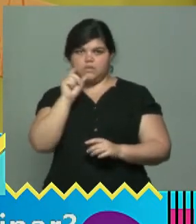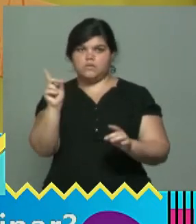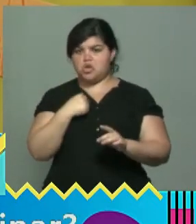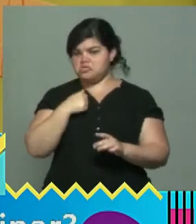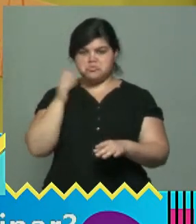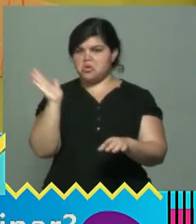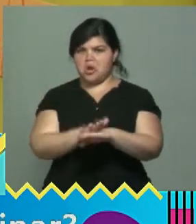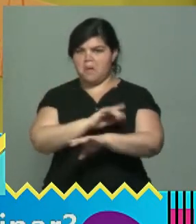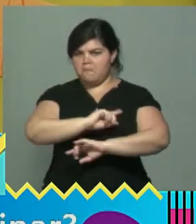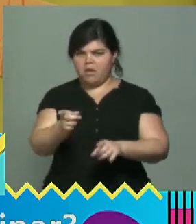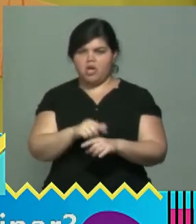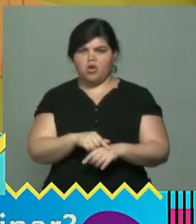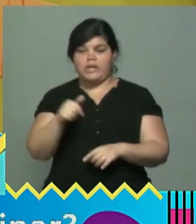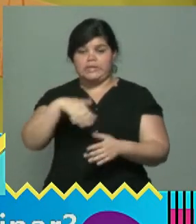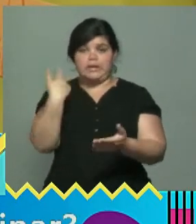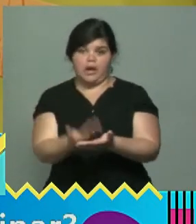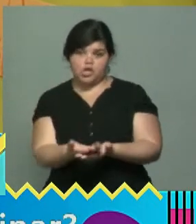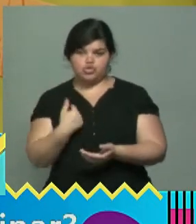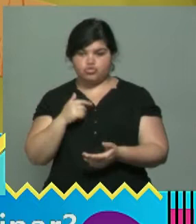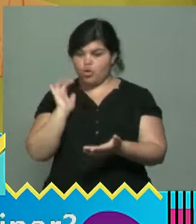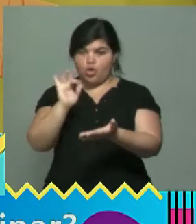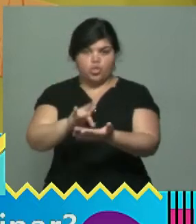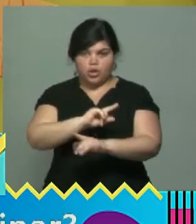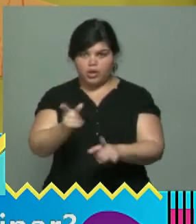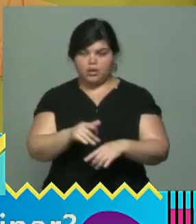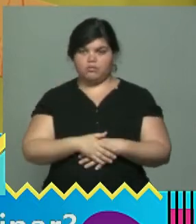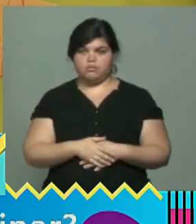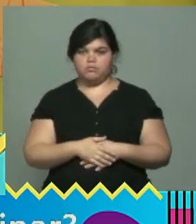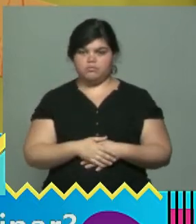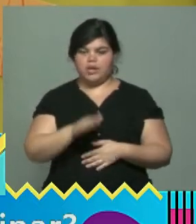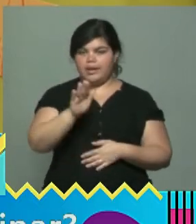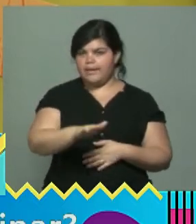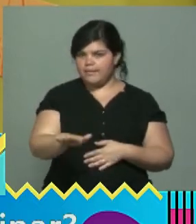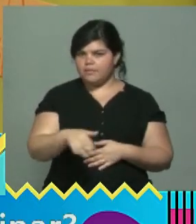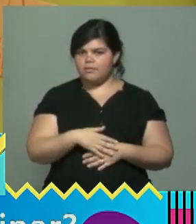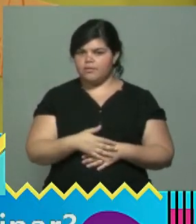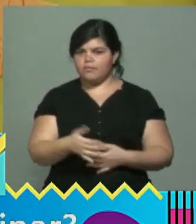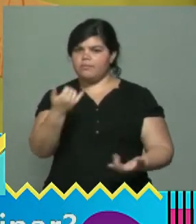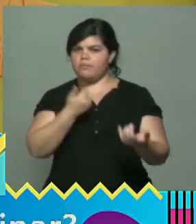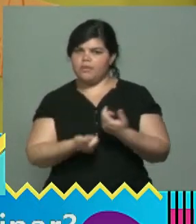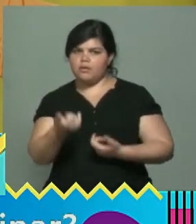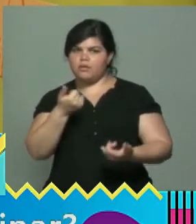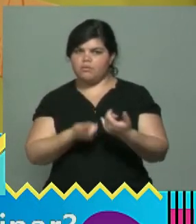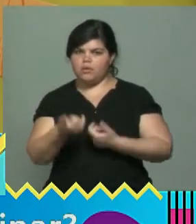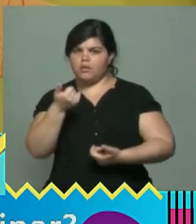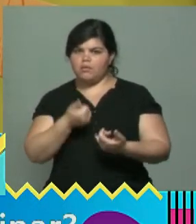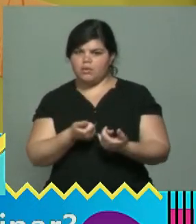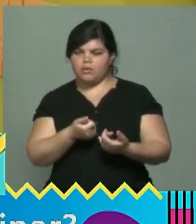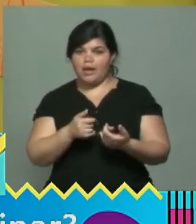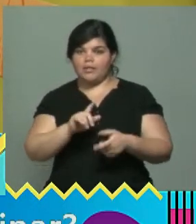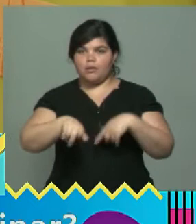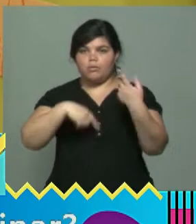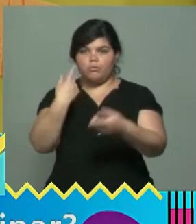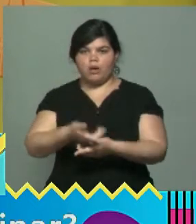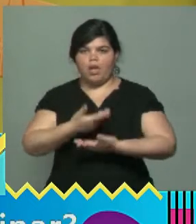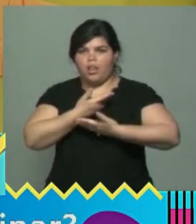le pego, no se cayó, yo no lo toqué, y el niño empieza a generar discursos por los adultos hasta que realmente se caen y ahí